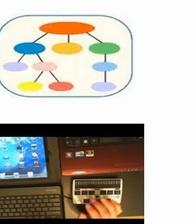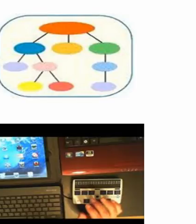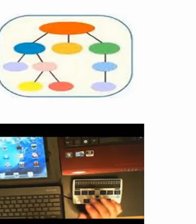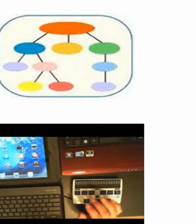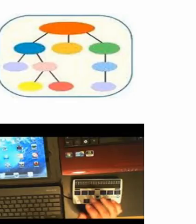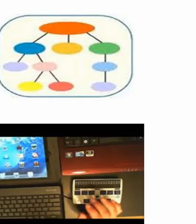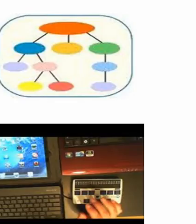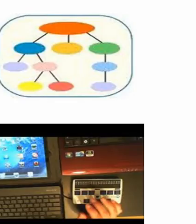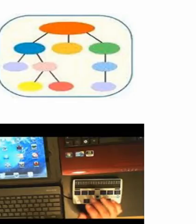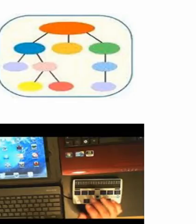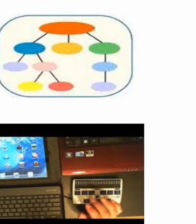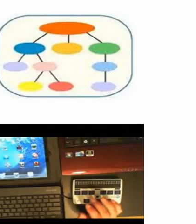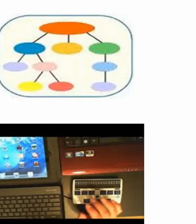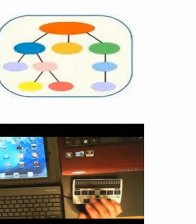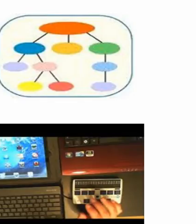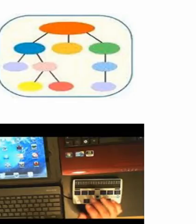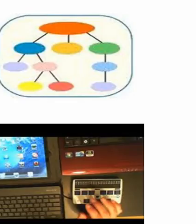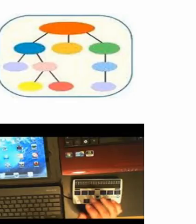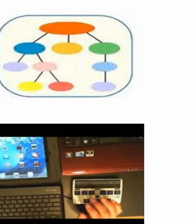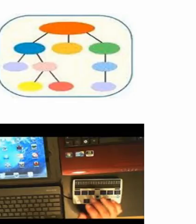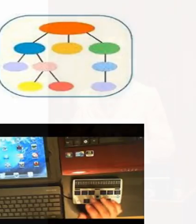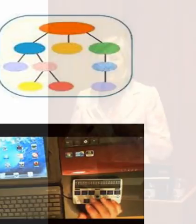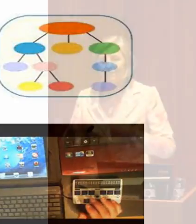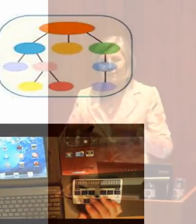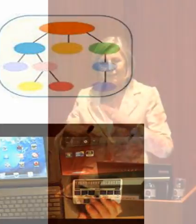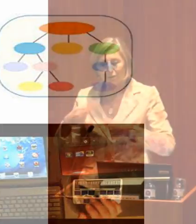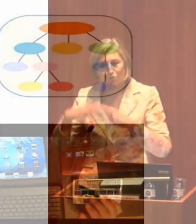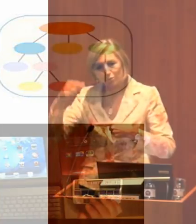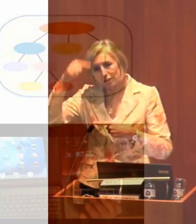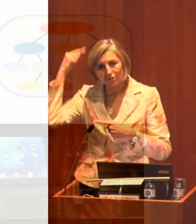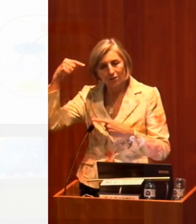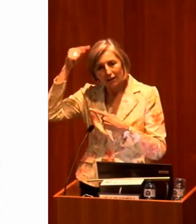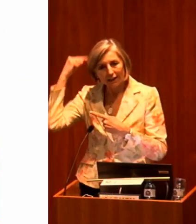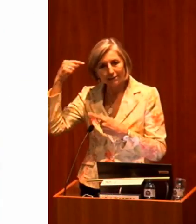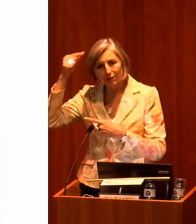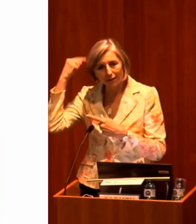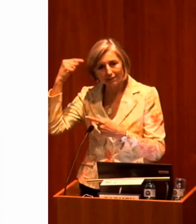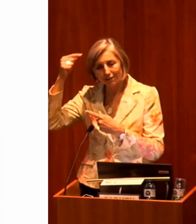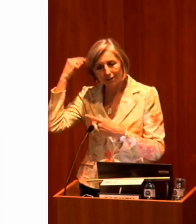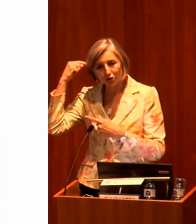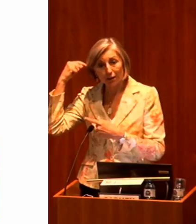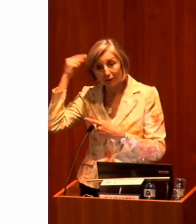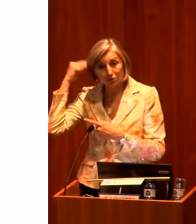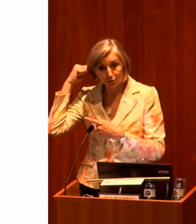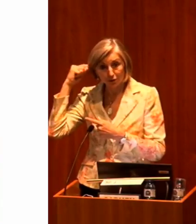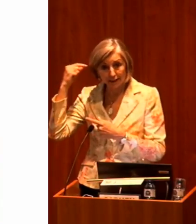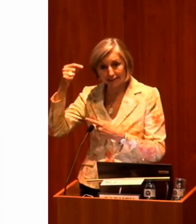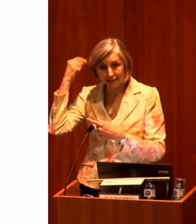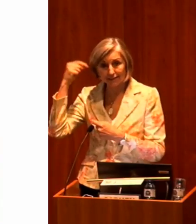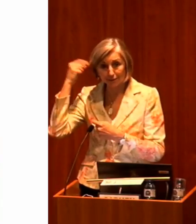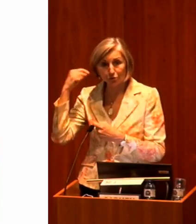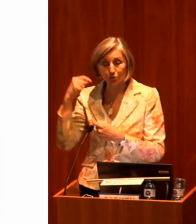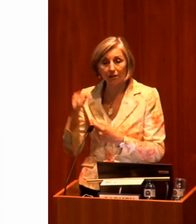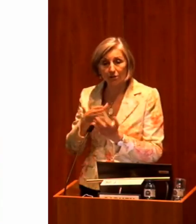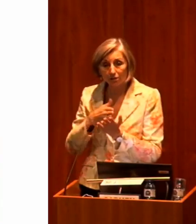verbalicen los conceptos, las definiciones, porque ahí están construyendo las las los caminos neuronales,